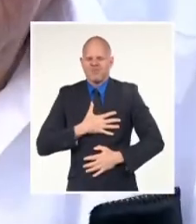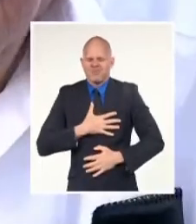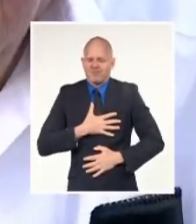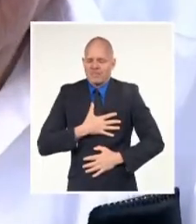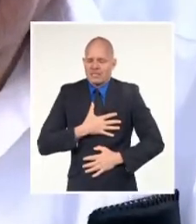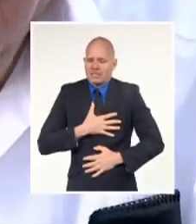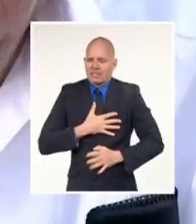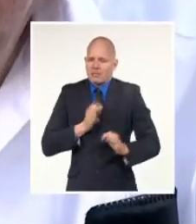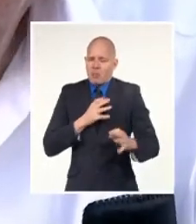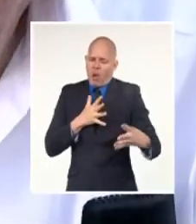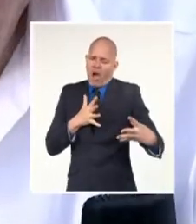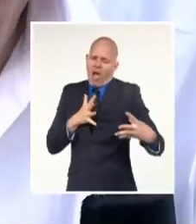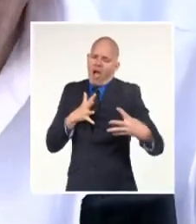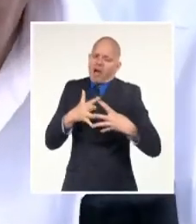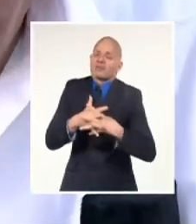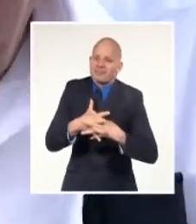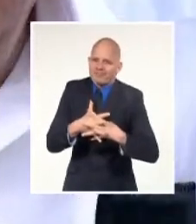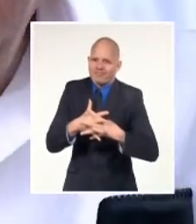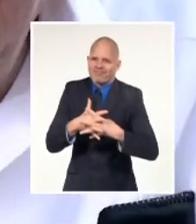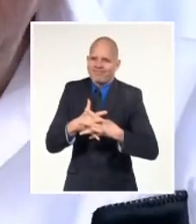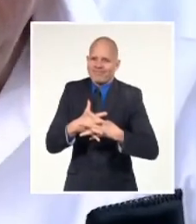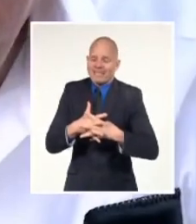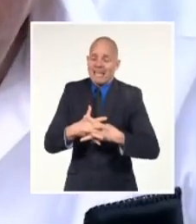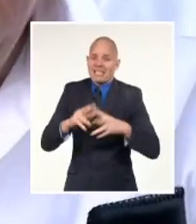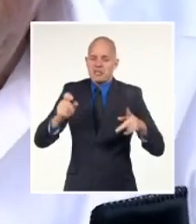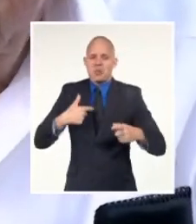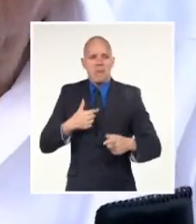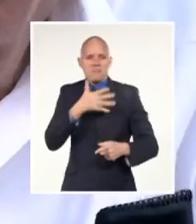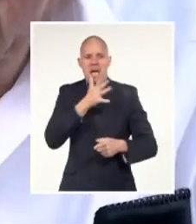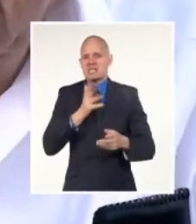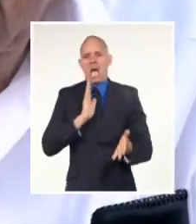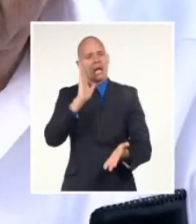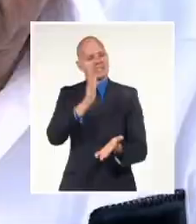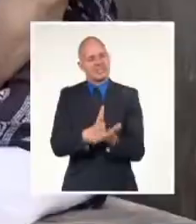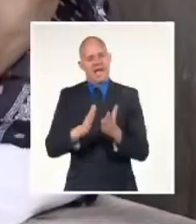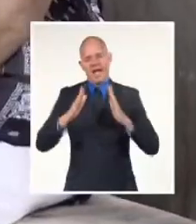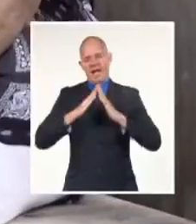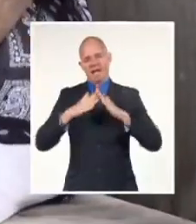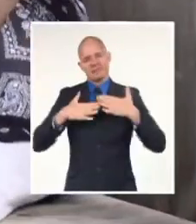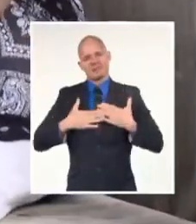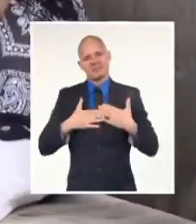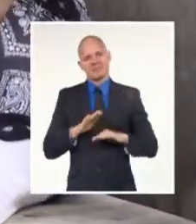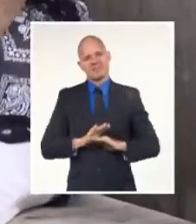afinidad. Me sentí de nuevo en mi hogar. En mi hogar.